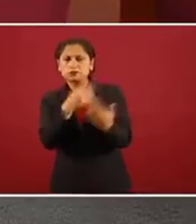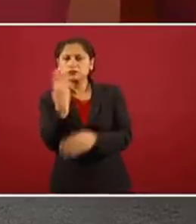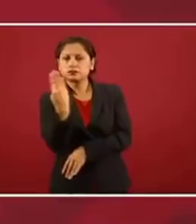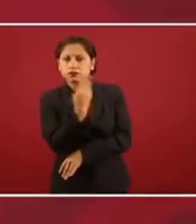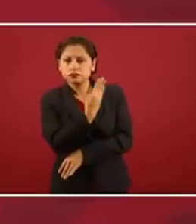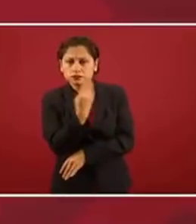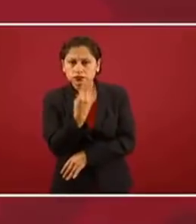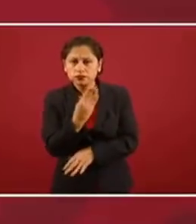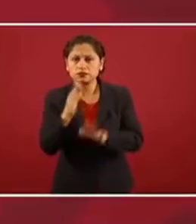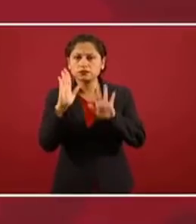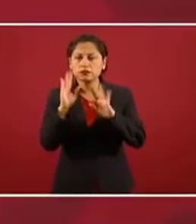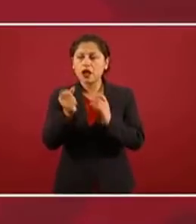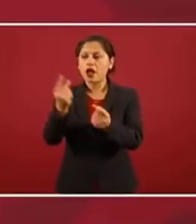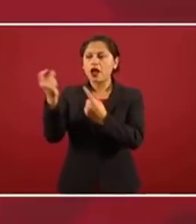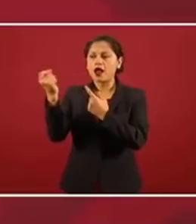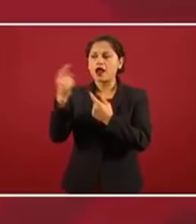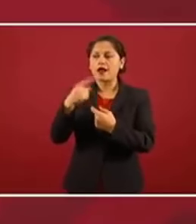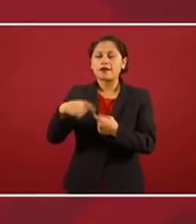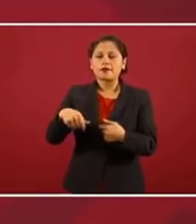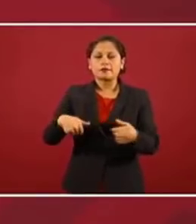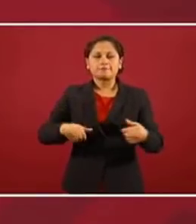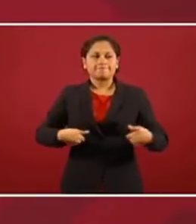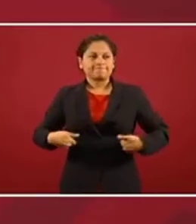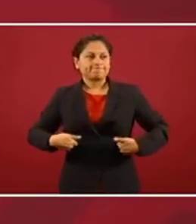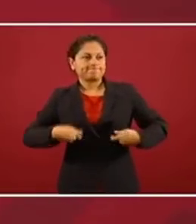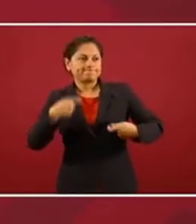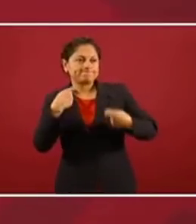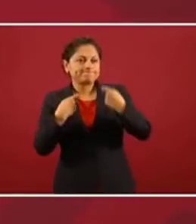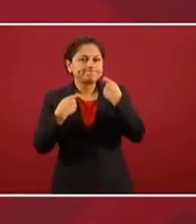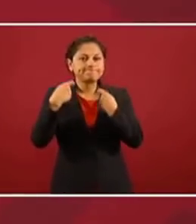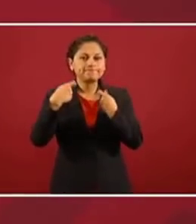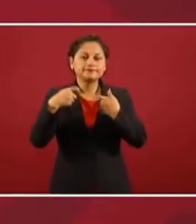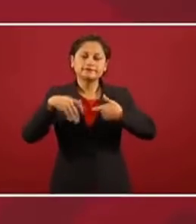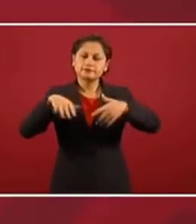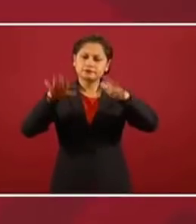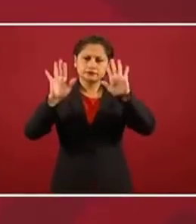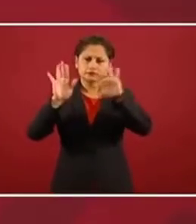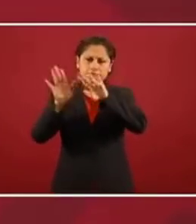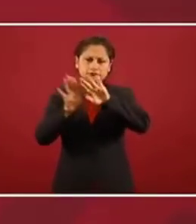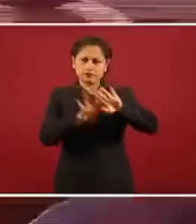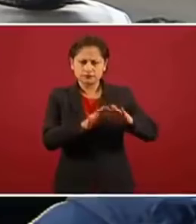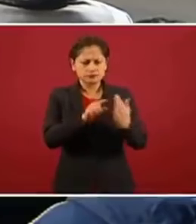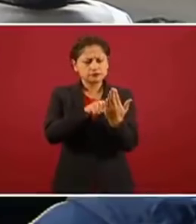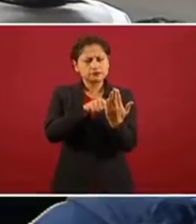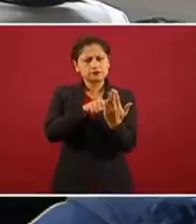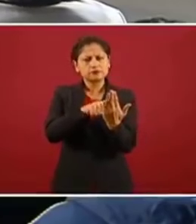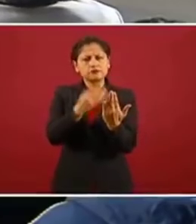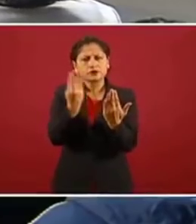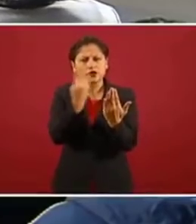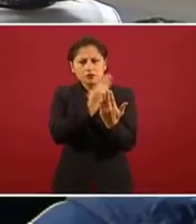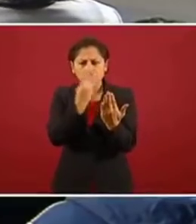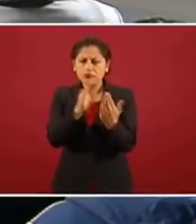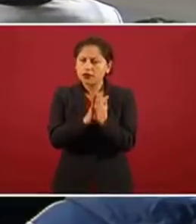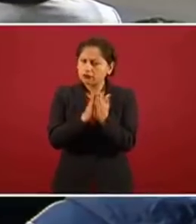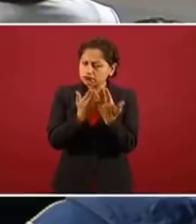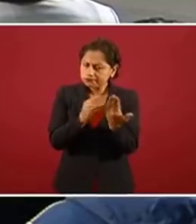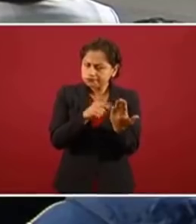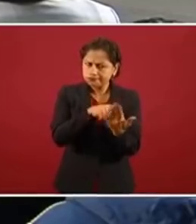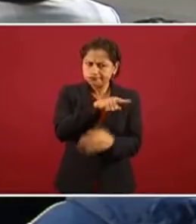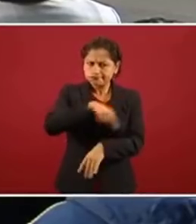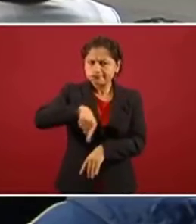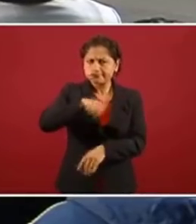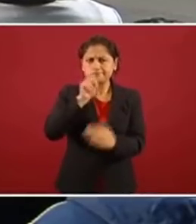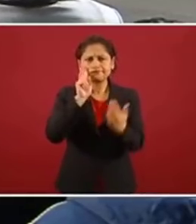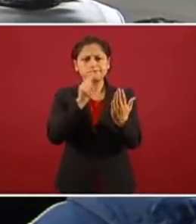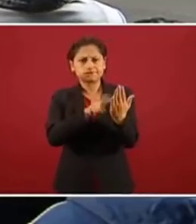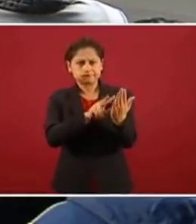aunque les moleste a mis conservadores, ¿Le puedo pasar los porque es datos un a? Buen libro. ¿Le podría pasar los datos a? Sí. Gracias.